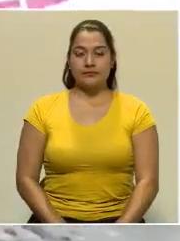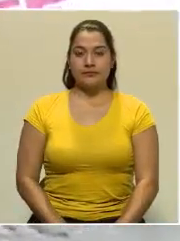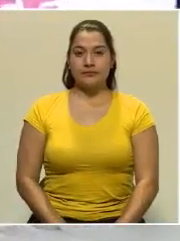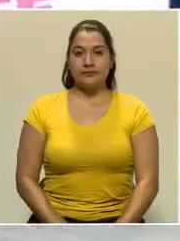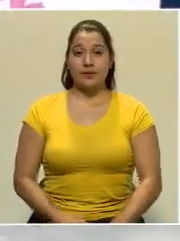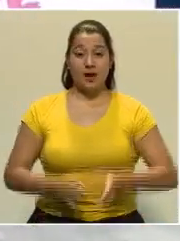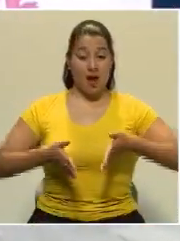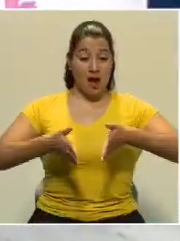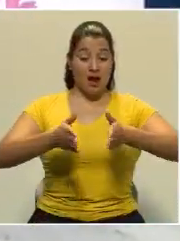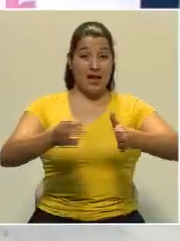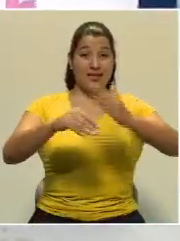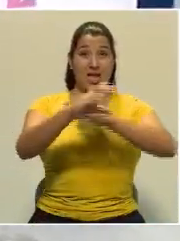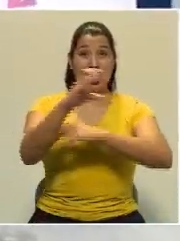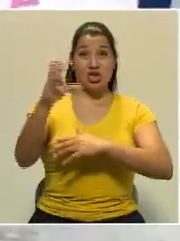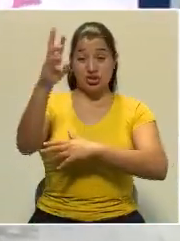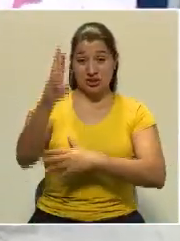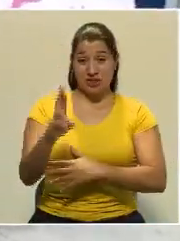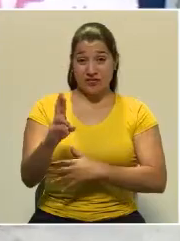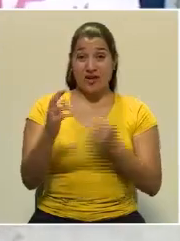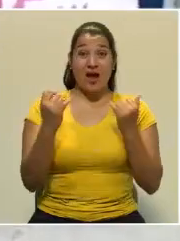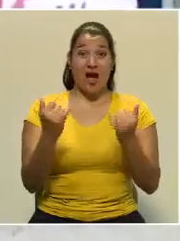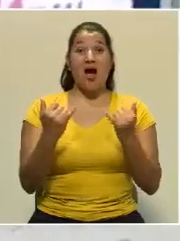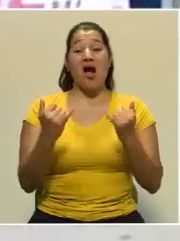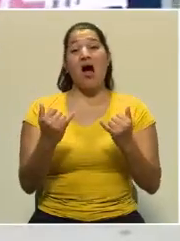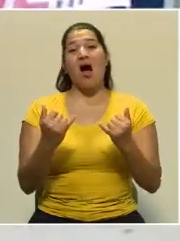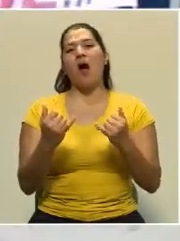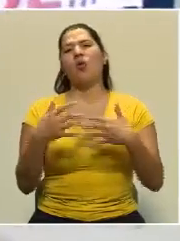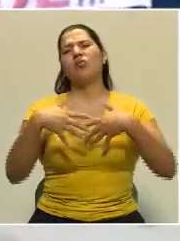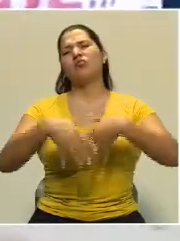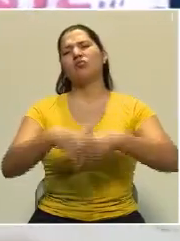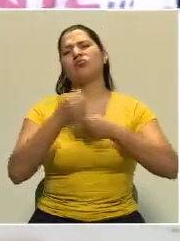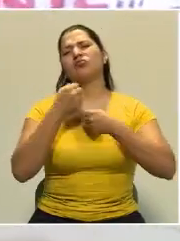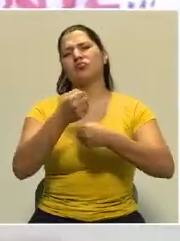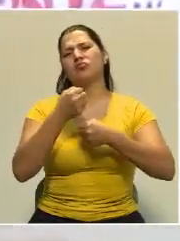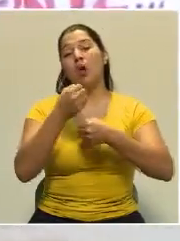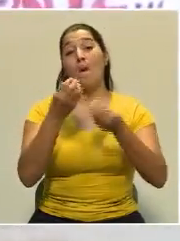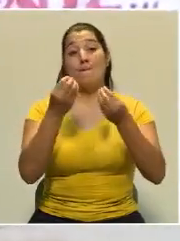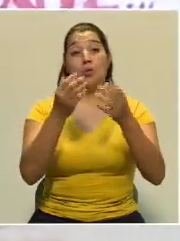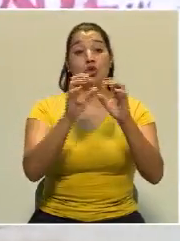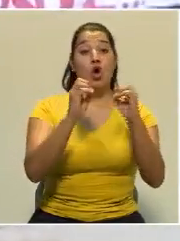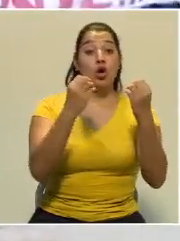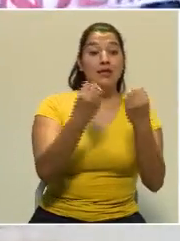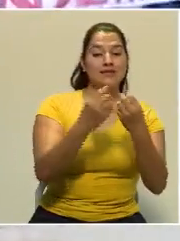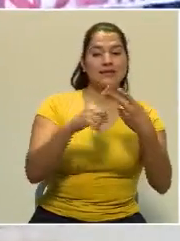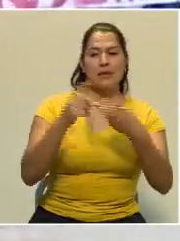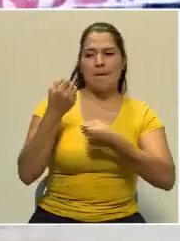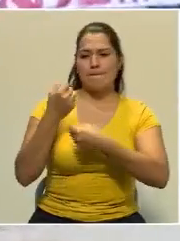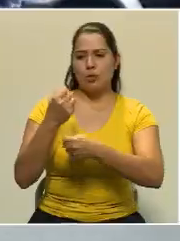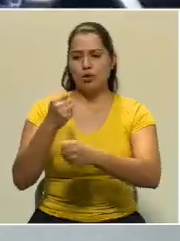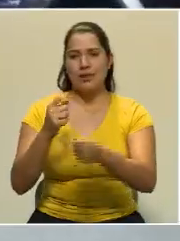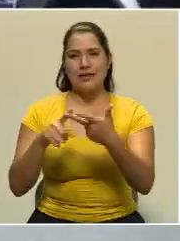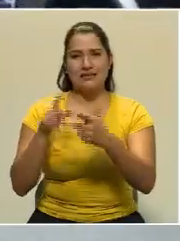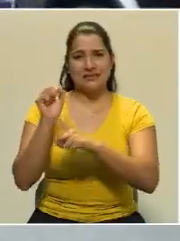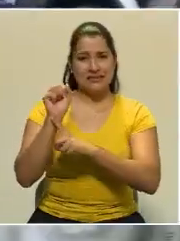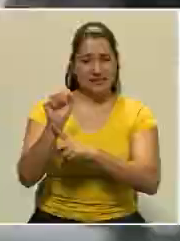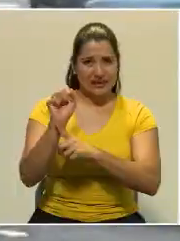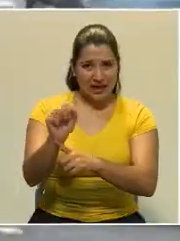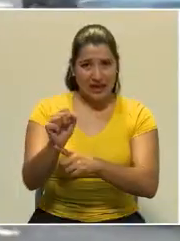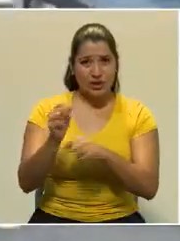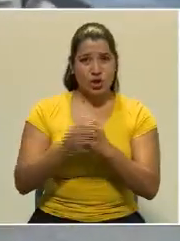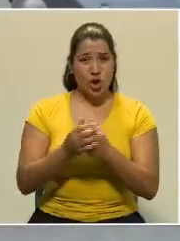Las calles de nuestro país se han convertido en la trinchera de batalla de varias organizaciones, municipalidades y sindicatos. Muchos de